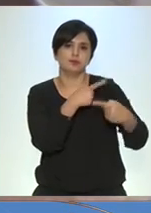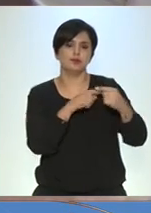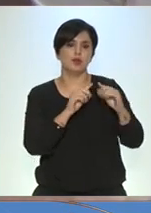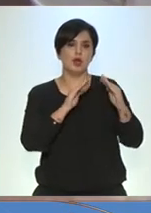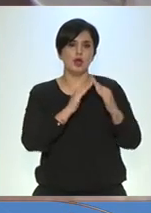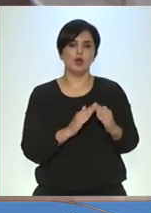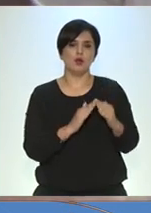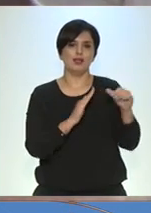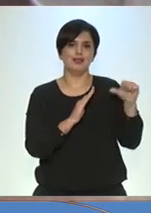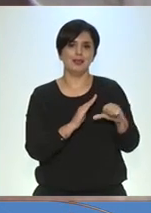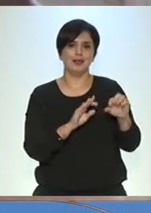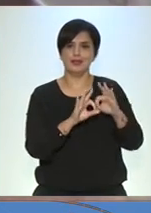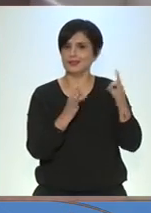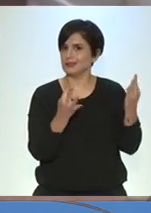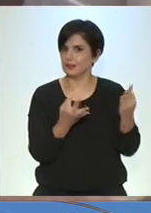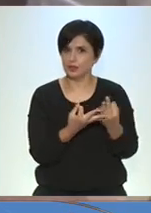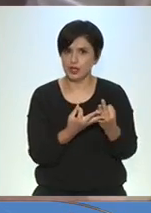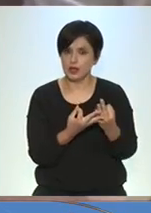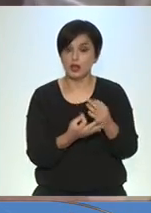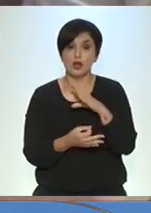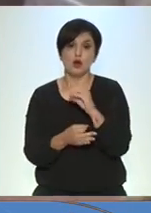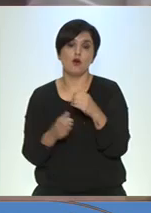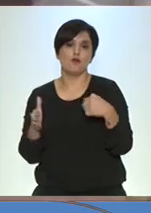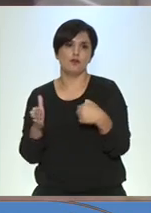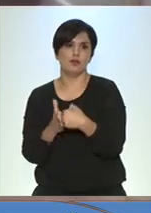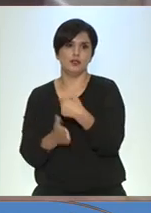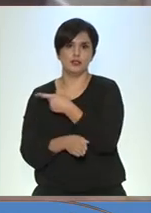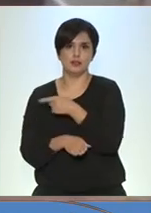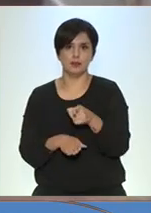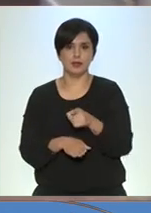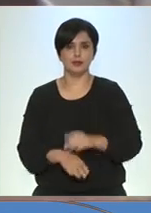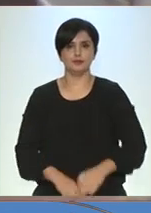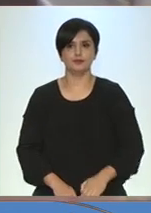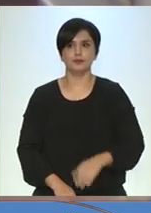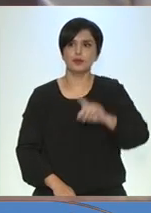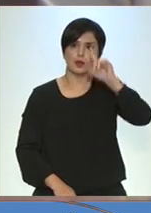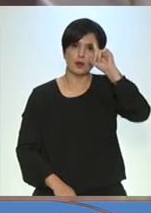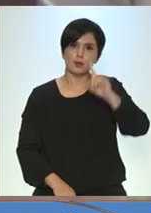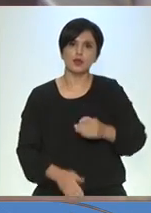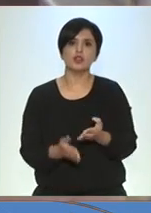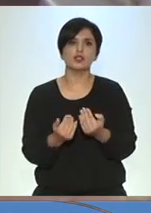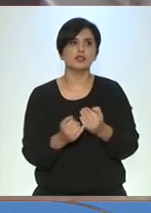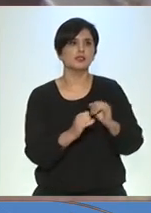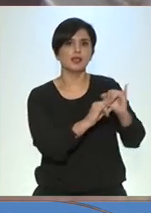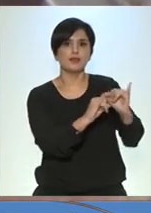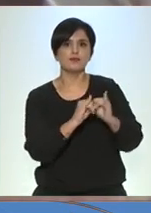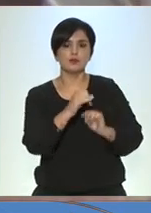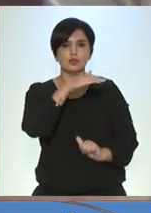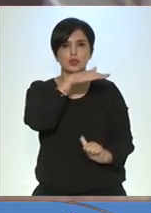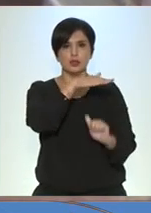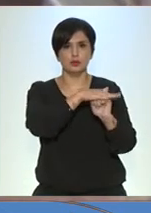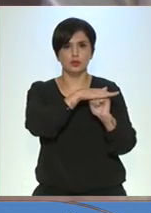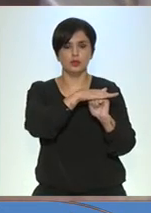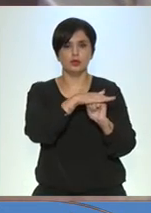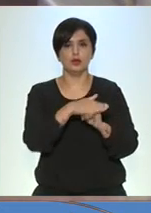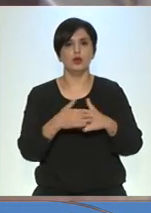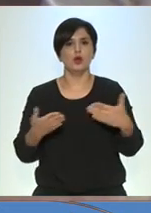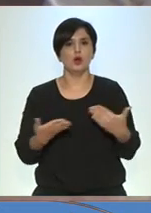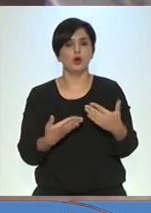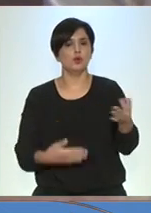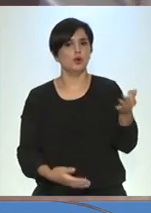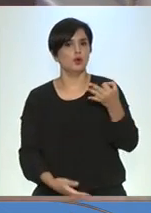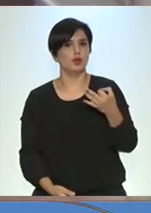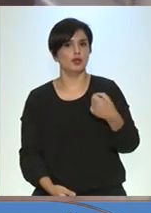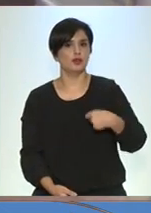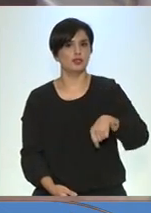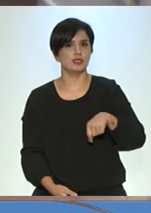los fines de semana. Pero eso requiere rendición de cuentas de las autoridades, como lo señaló al comienzo de esta sesión el senador